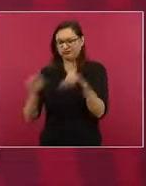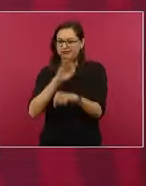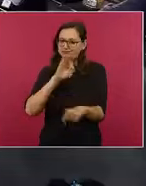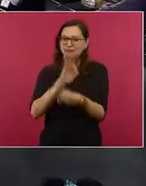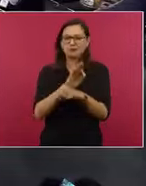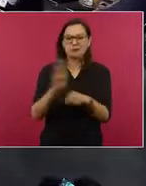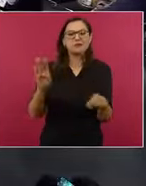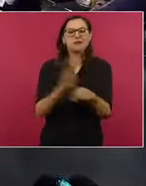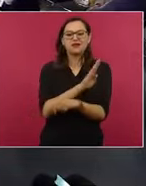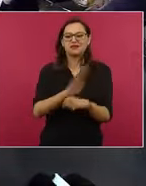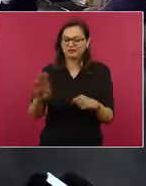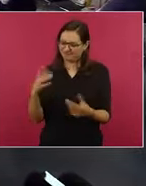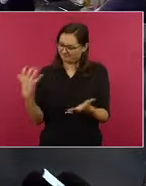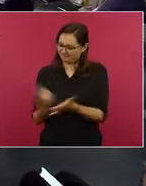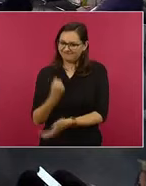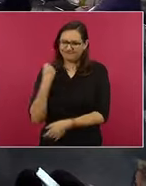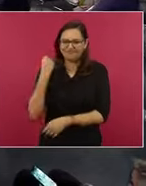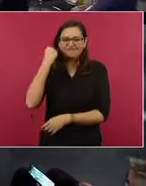tienes